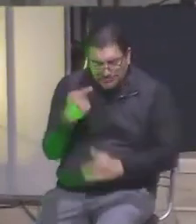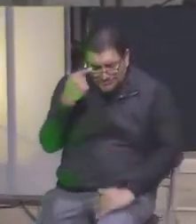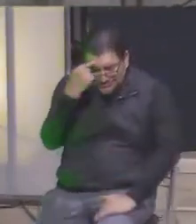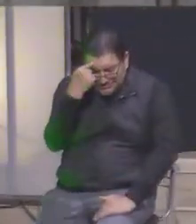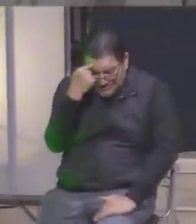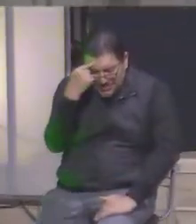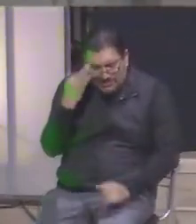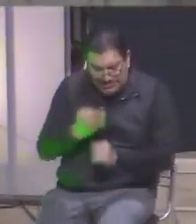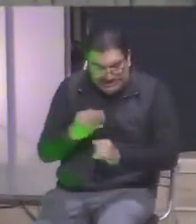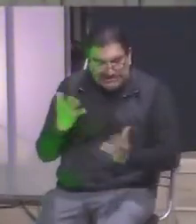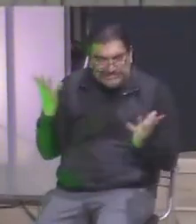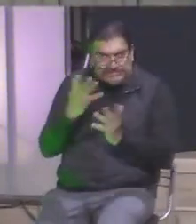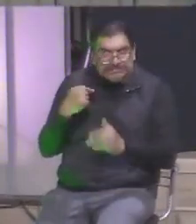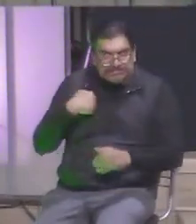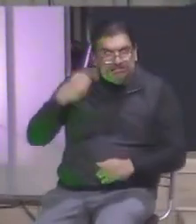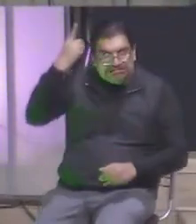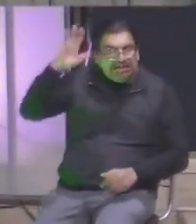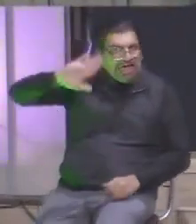cuentas con